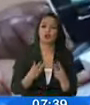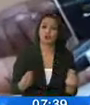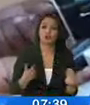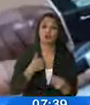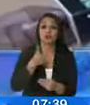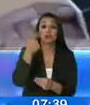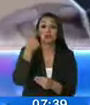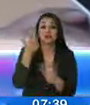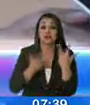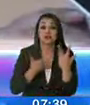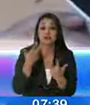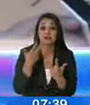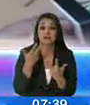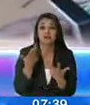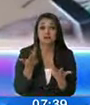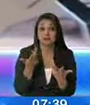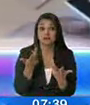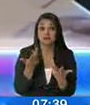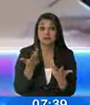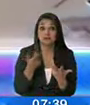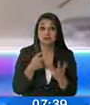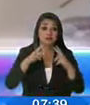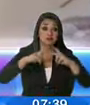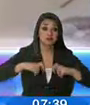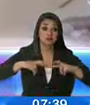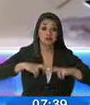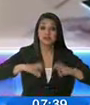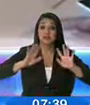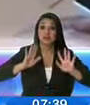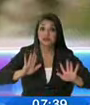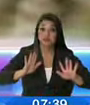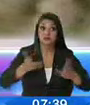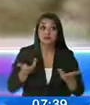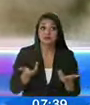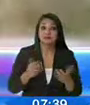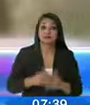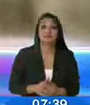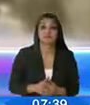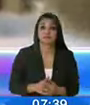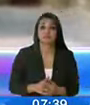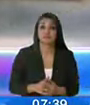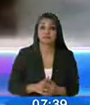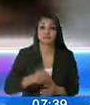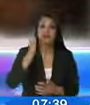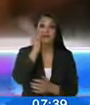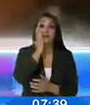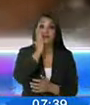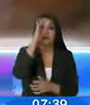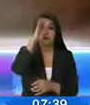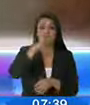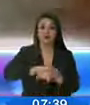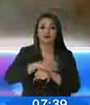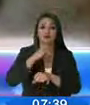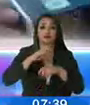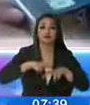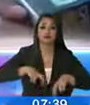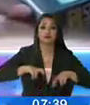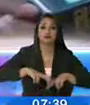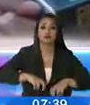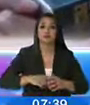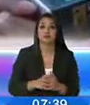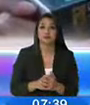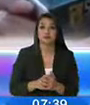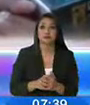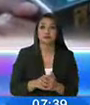conveniente que eso investigarse, que no era conveniente. La madre de los pequeños fue detenida para investigaciones. Homicidio